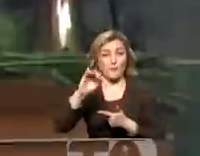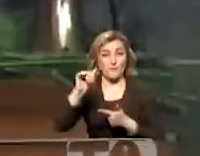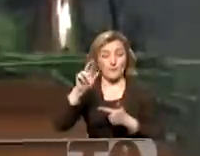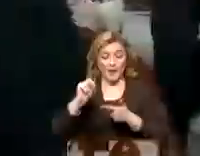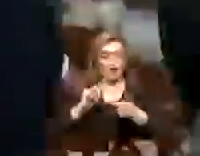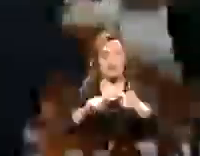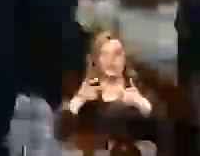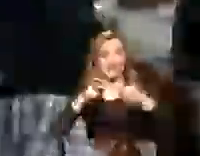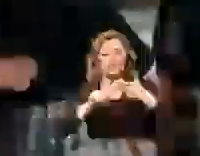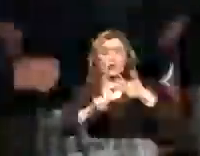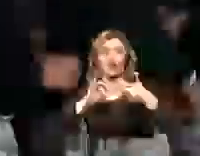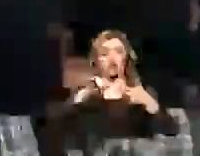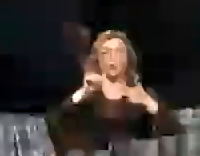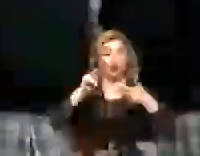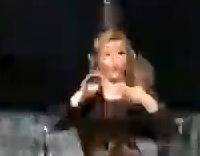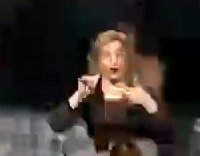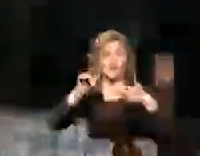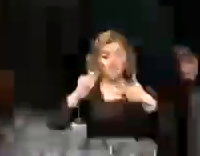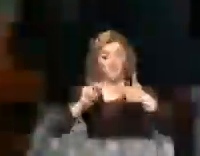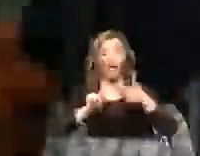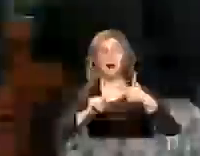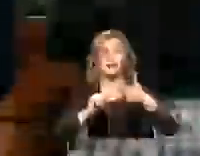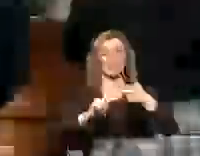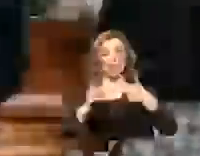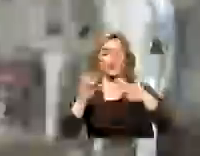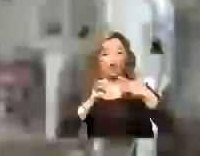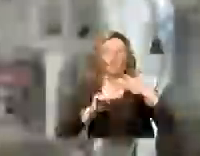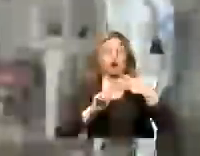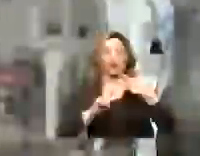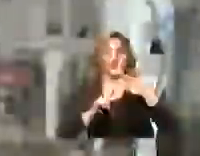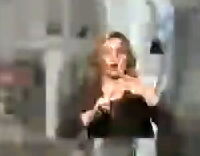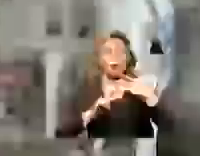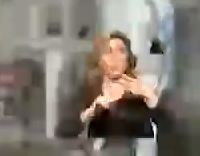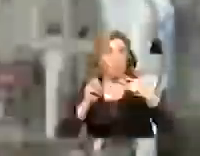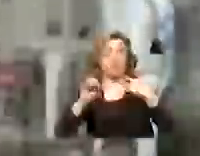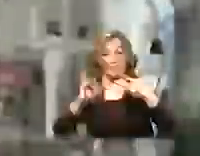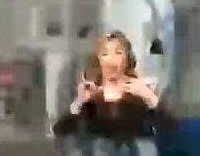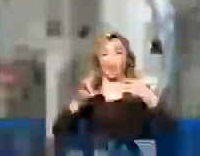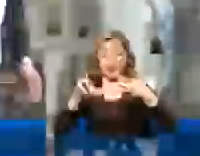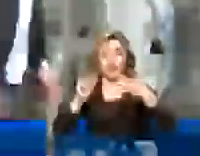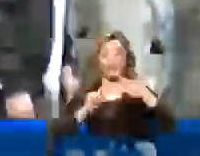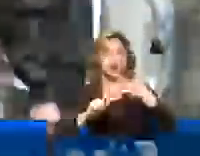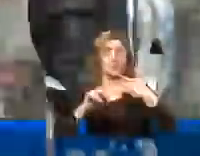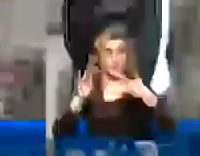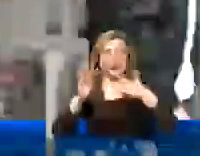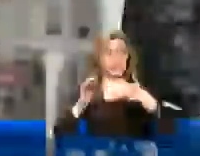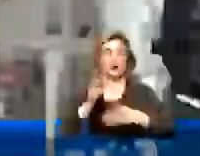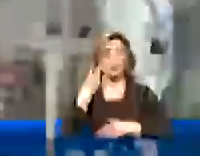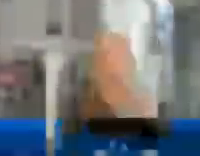Javier, de 14, y Mayra Plasencia Sánchez, de 7 años. Se fue mi hijo de 10 años y medio.